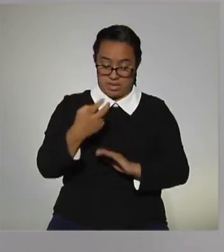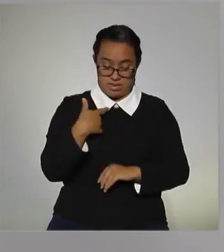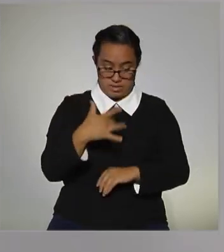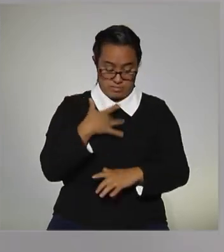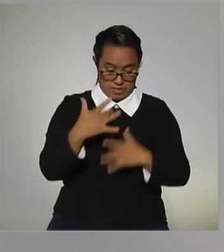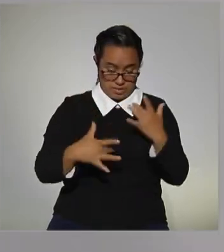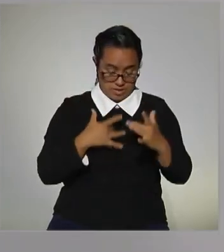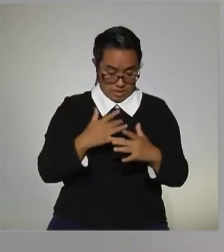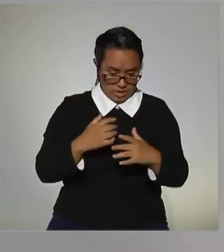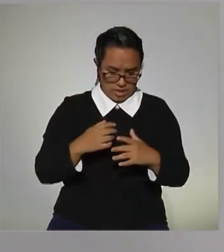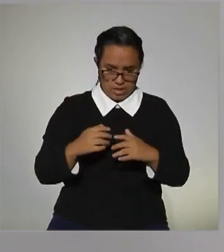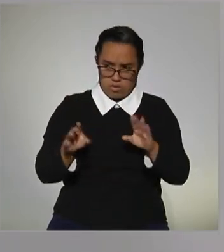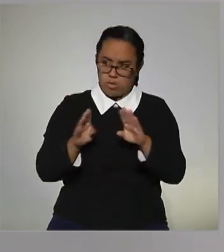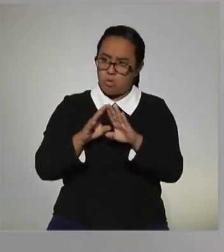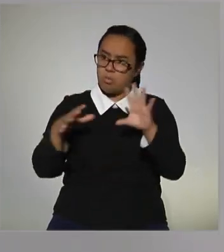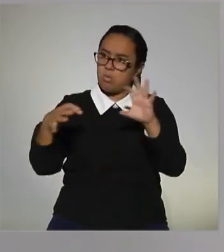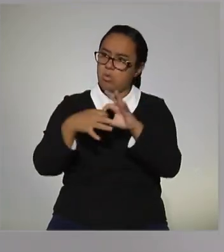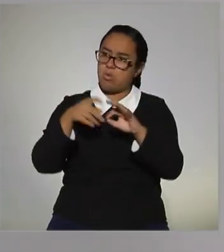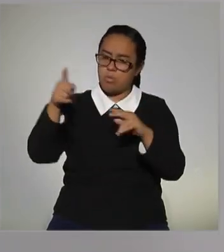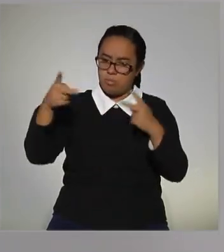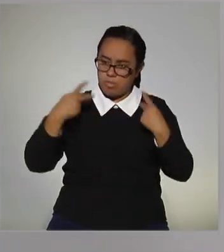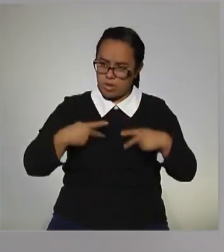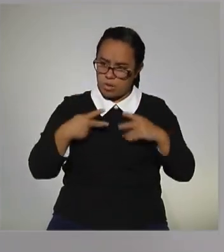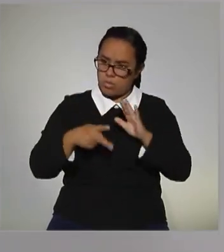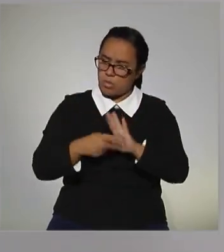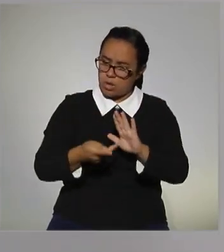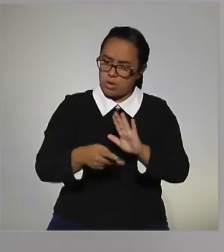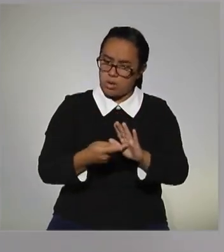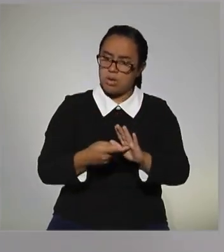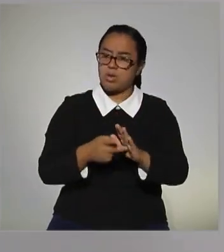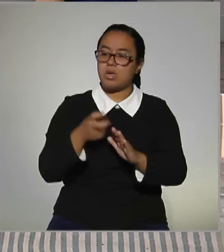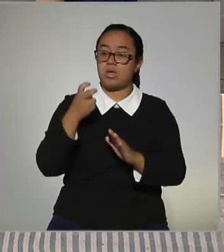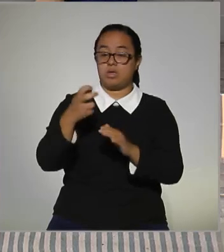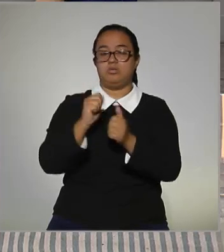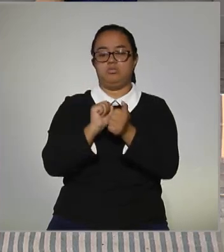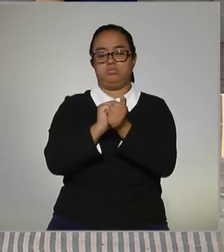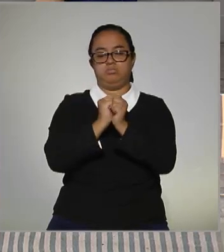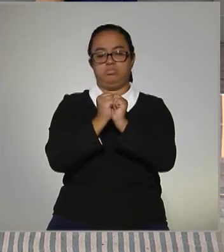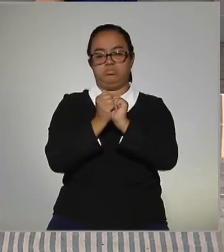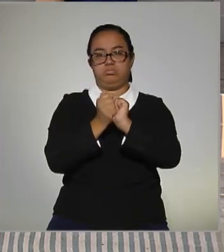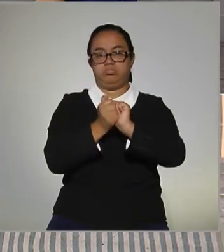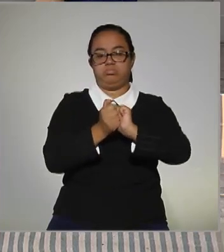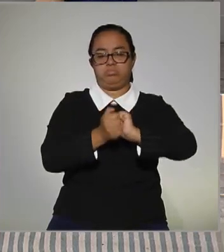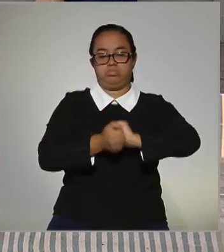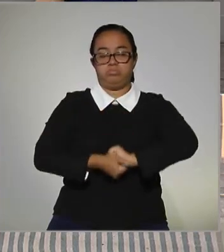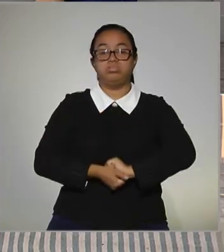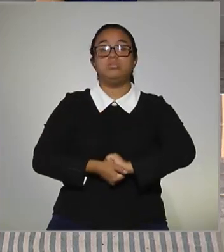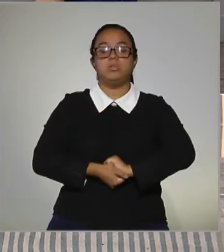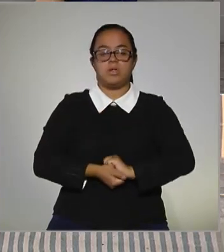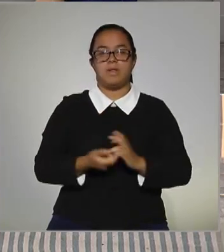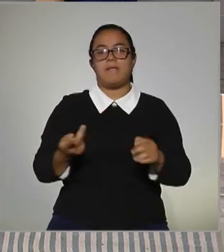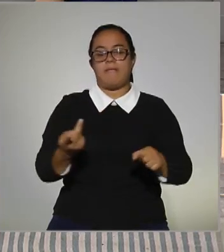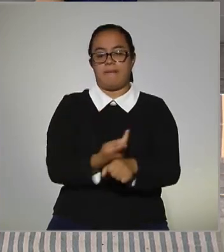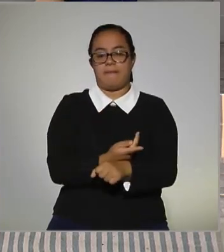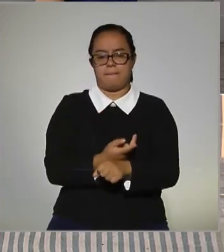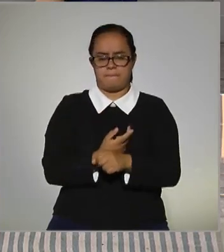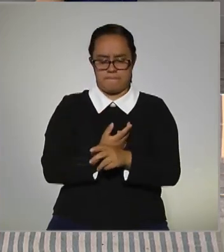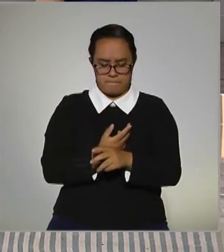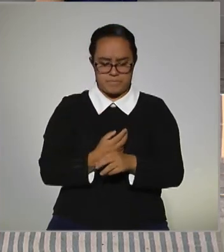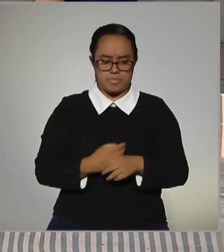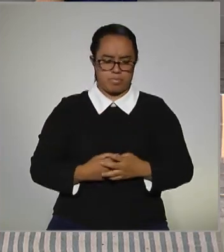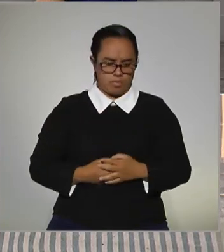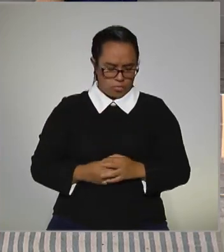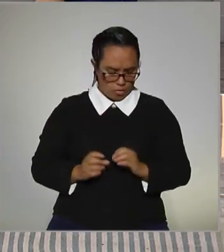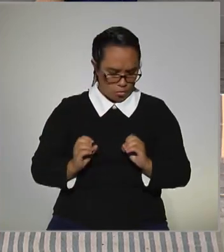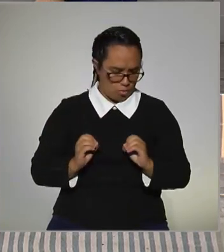emociones a esta persona o a esta figura, empieza a convertirse ya en una relación donde, ya no